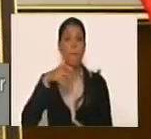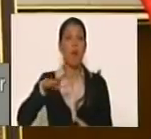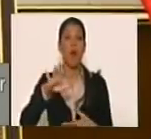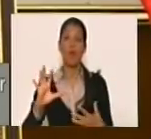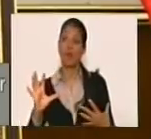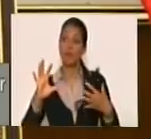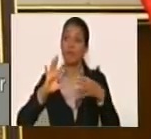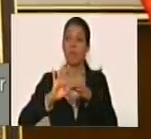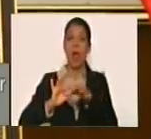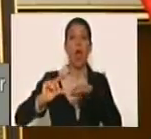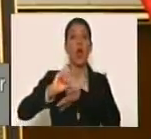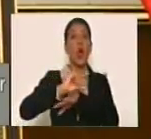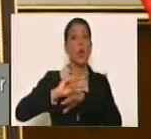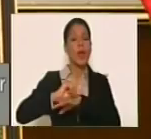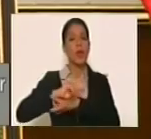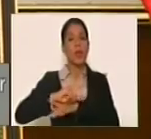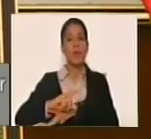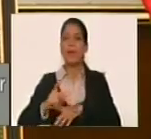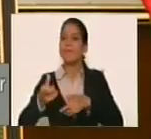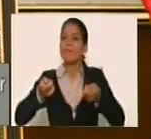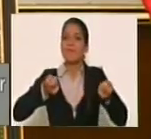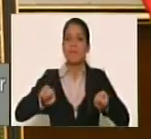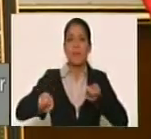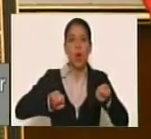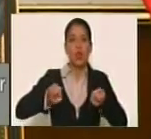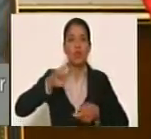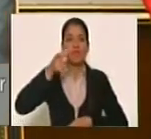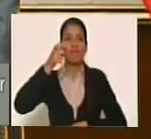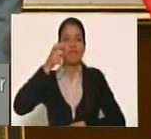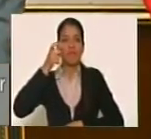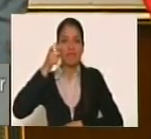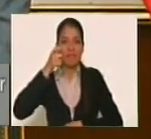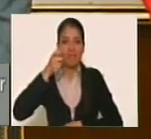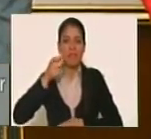corresponde al pueblo poner las cosas en su sitio.